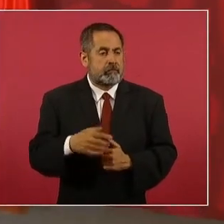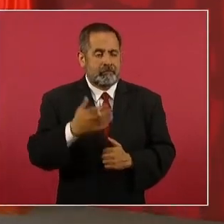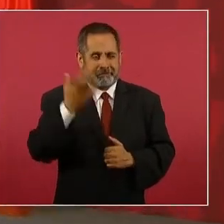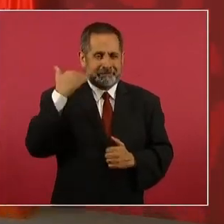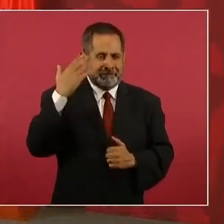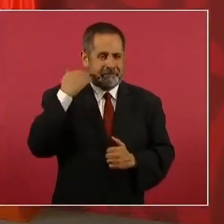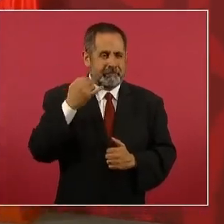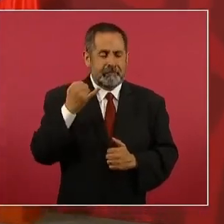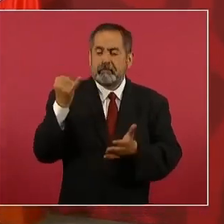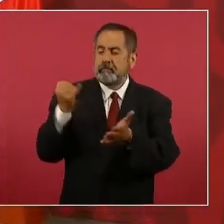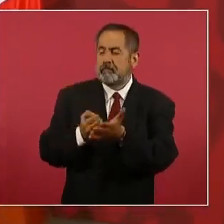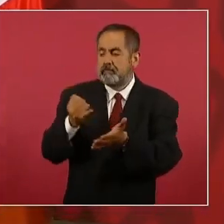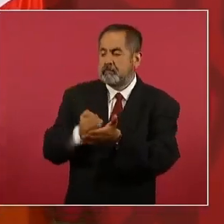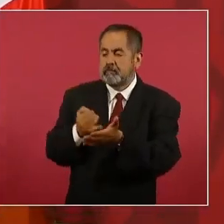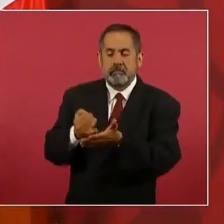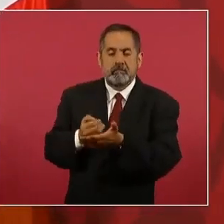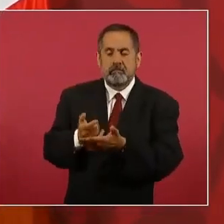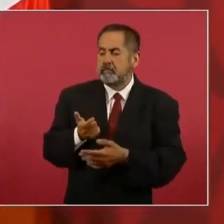impuestos.